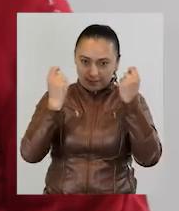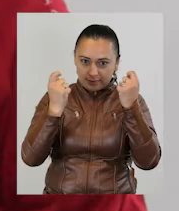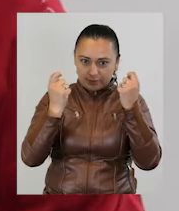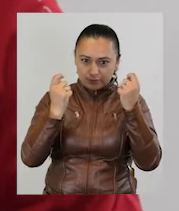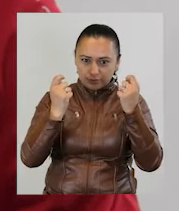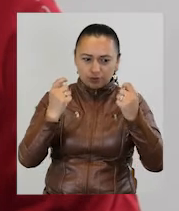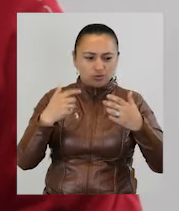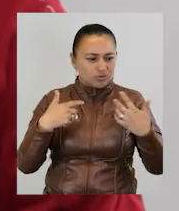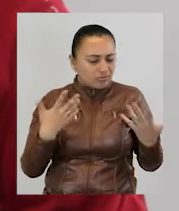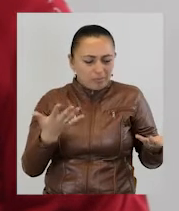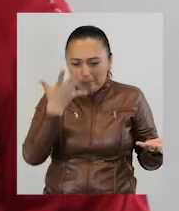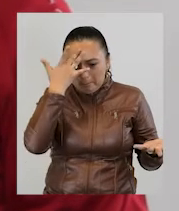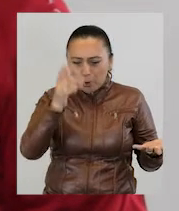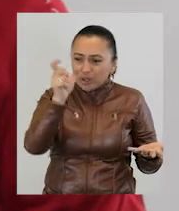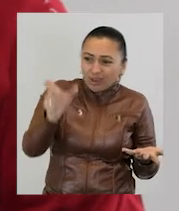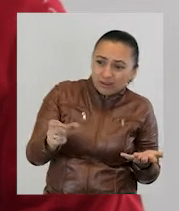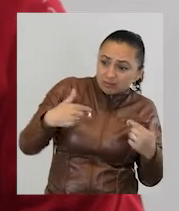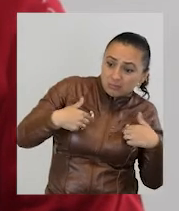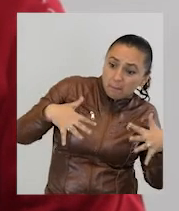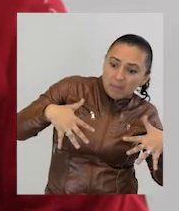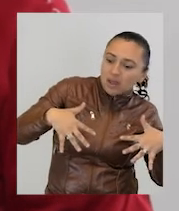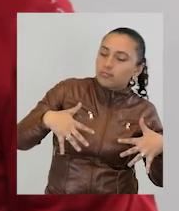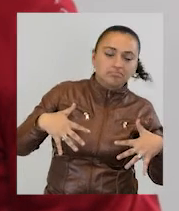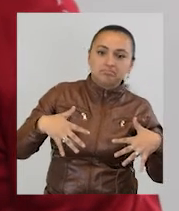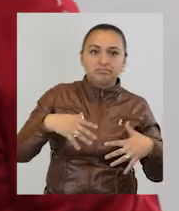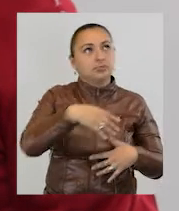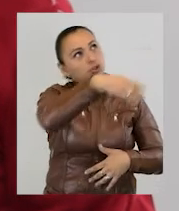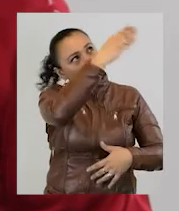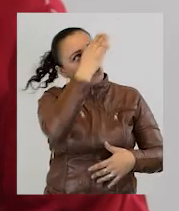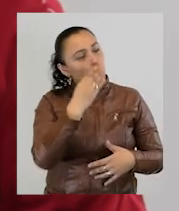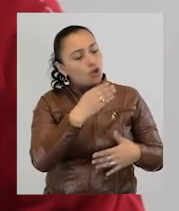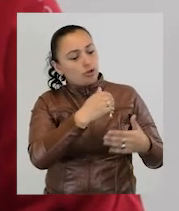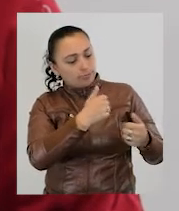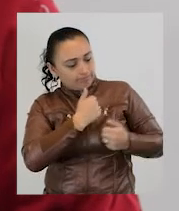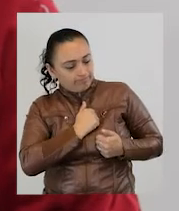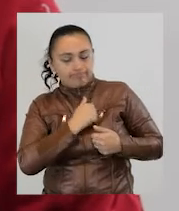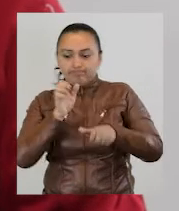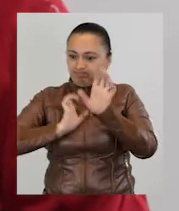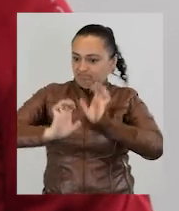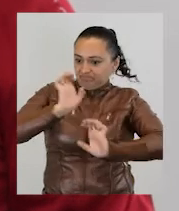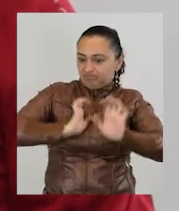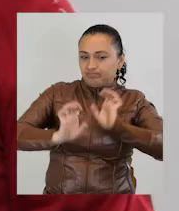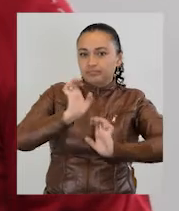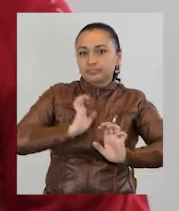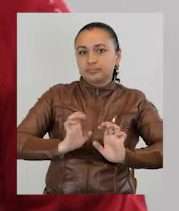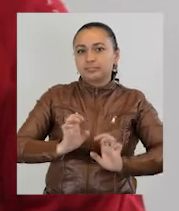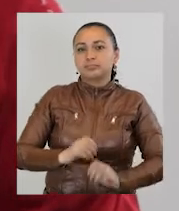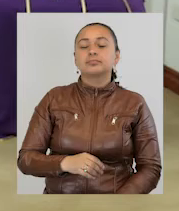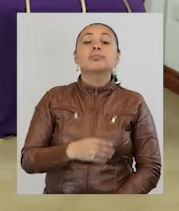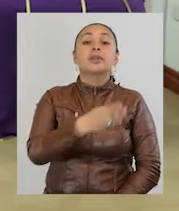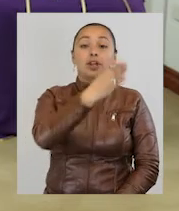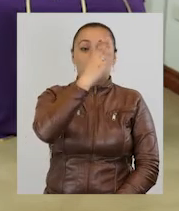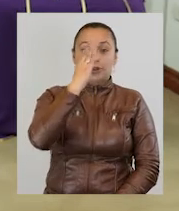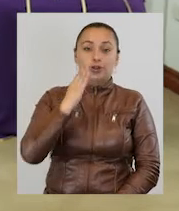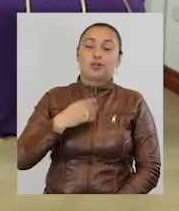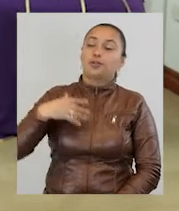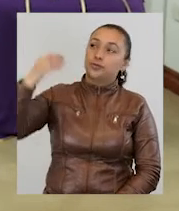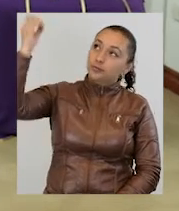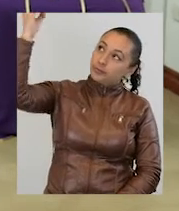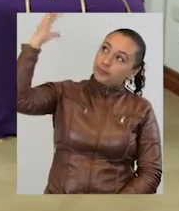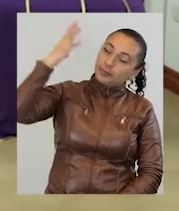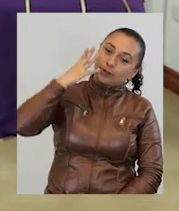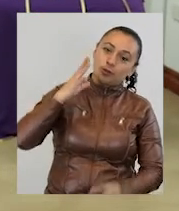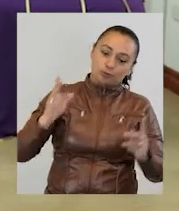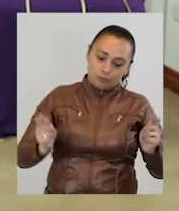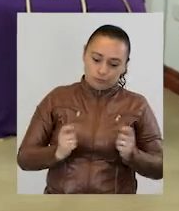salvación. ¿A quién voy a tenerle miedo? El Señor es la defensa de mi vida. ¿Quién podrá hacerme temblar? El Señor es